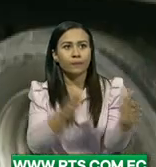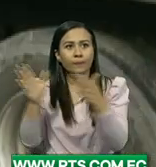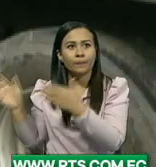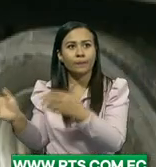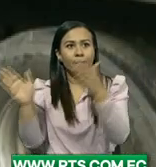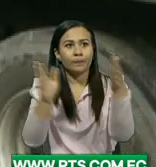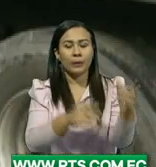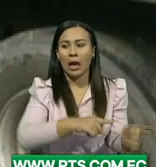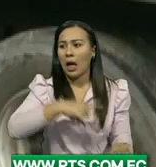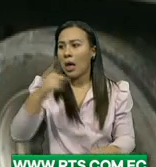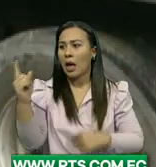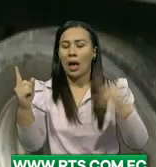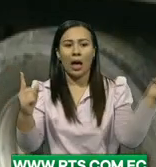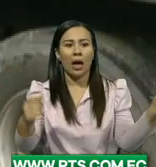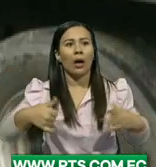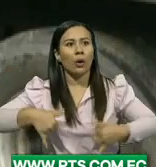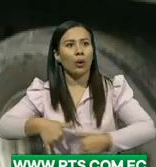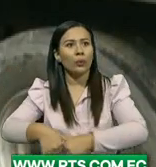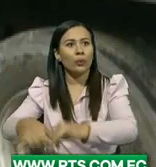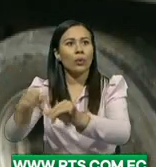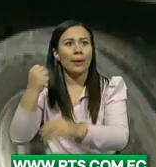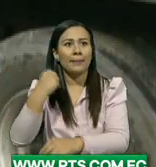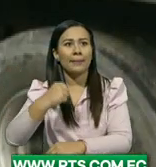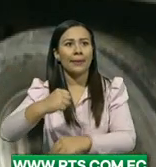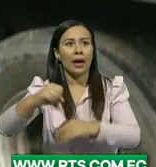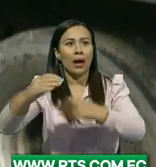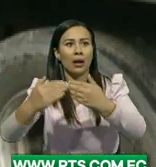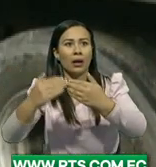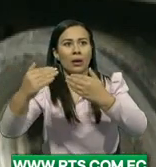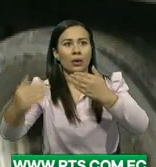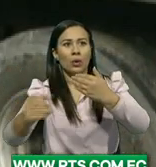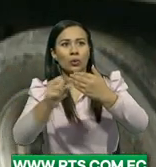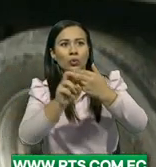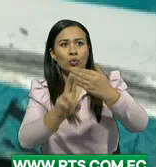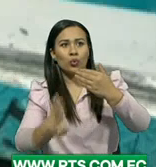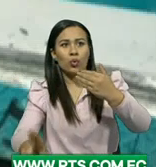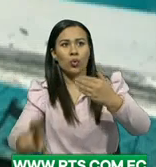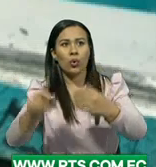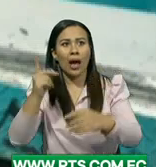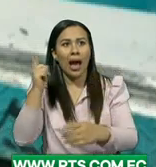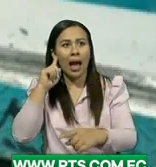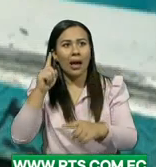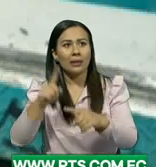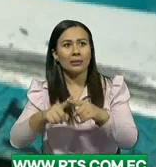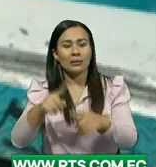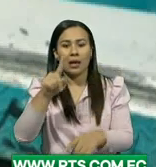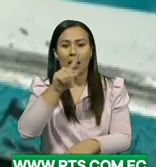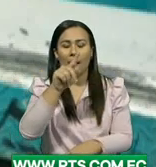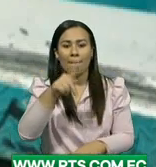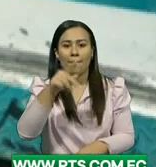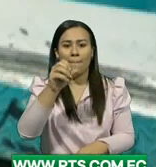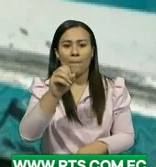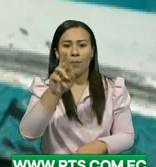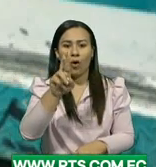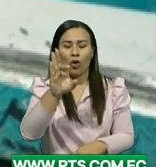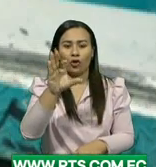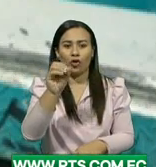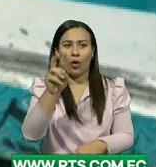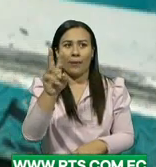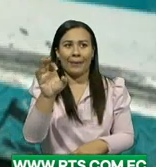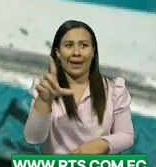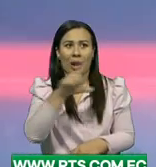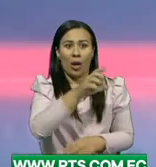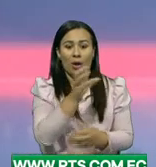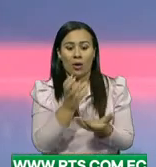vehículo a otro para continuar con el viaje hasta la frontera sur, específicamente hasta Portobelo, provincia del Oro, donde las